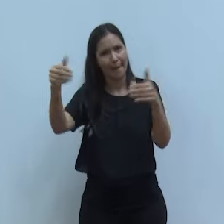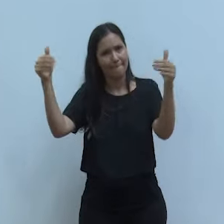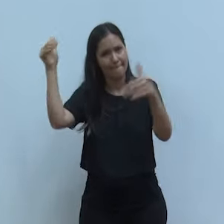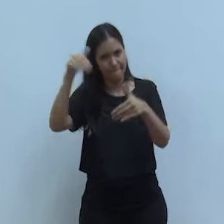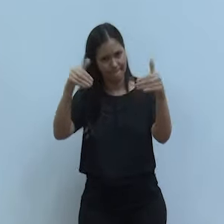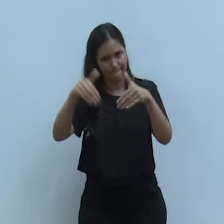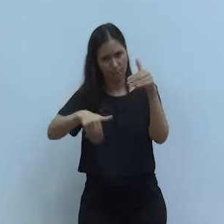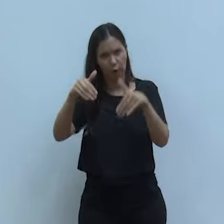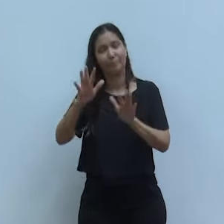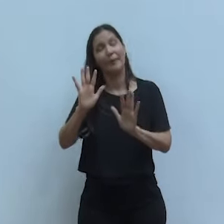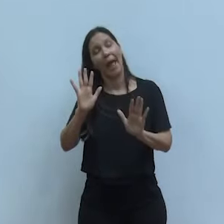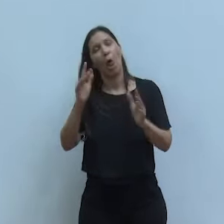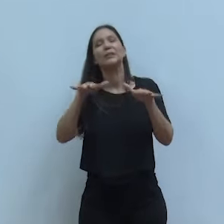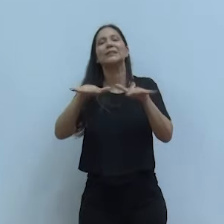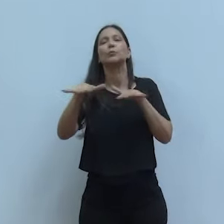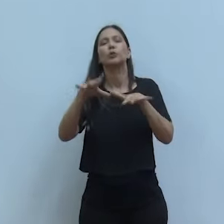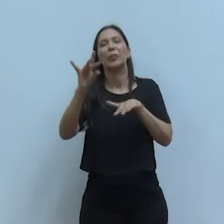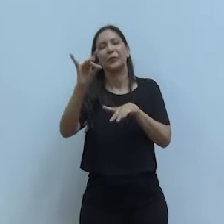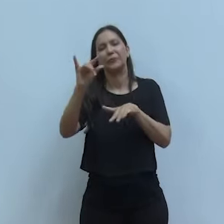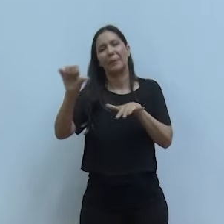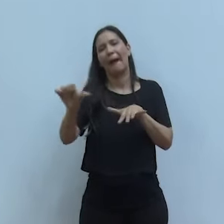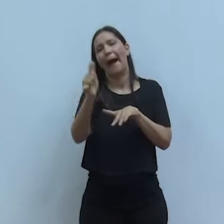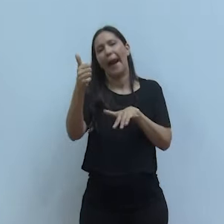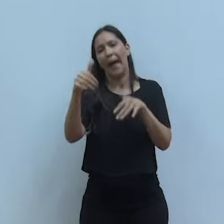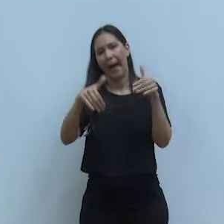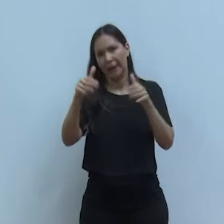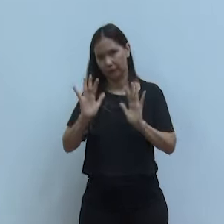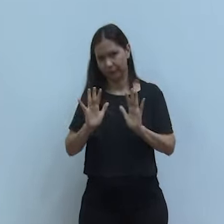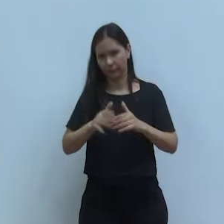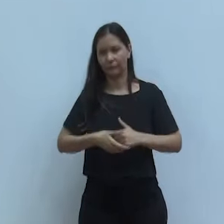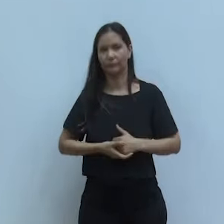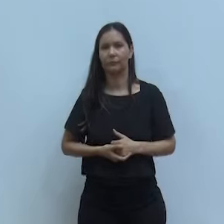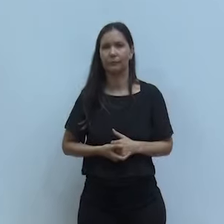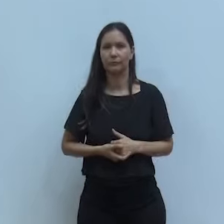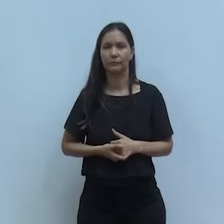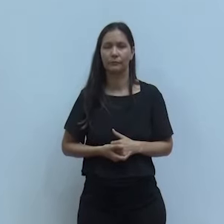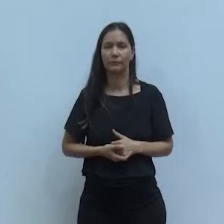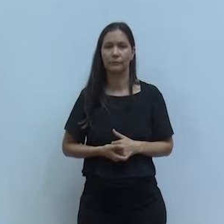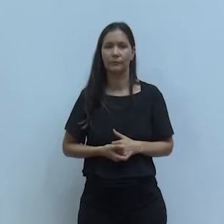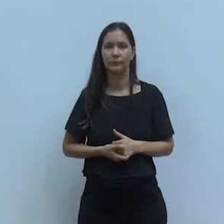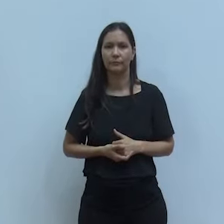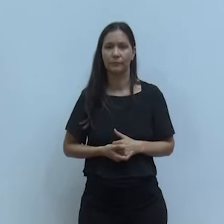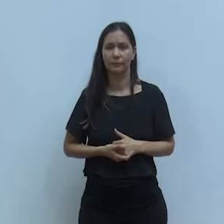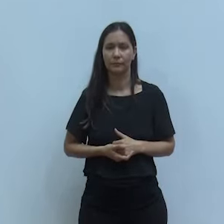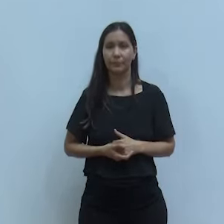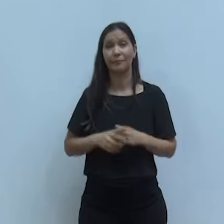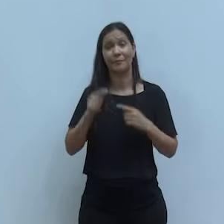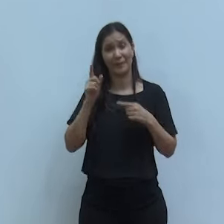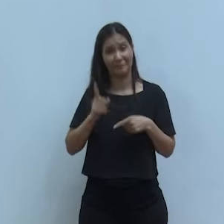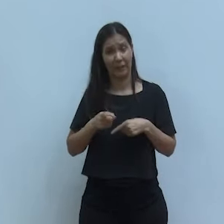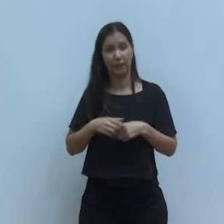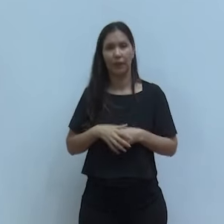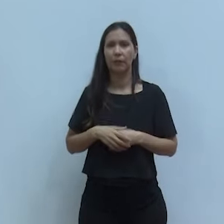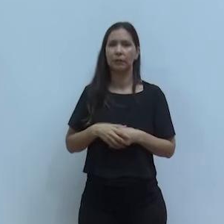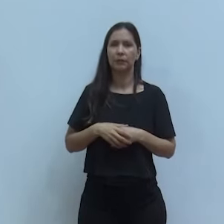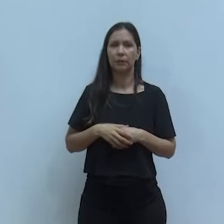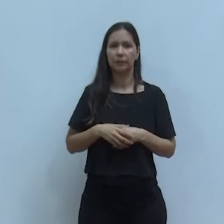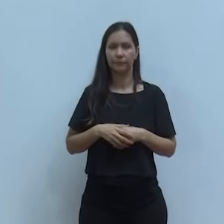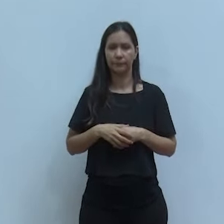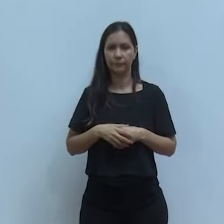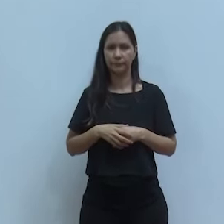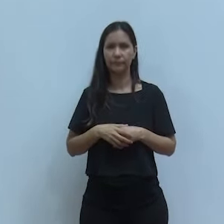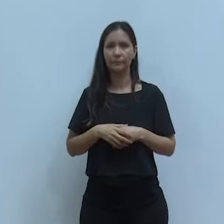muy difícil incluso el el discurso